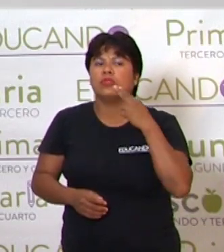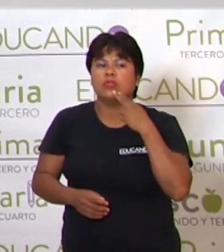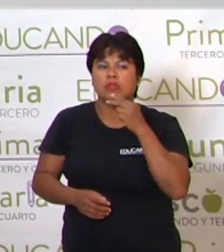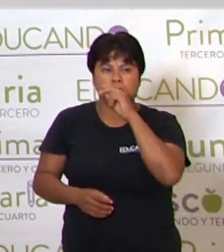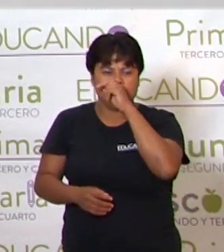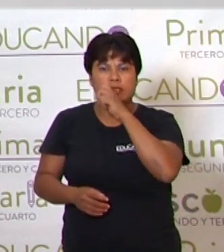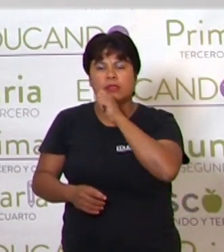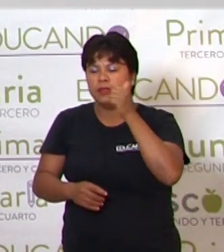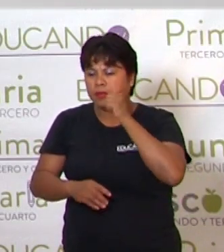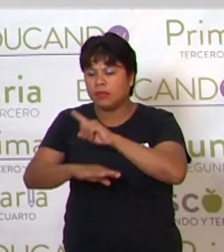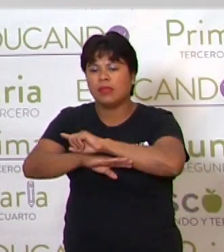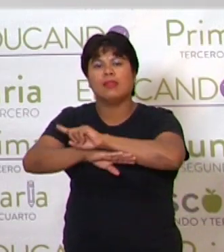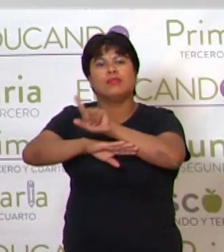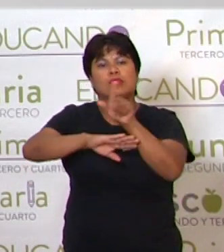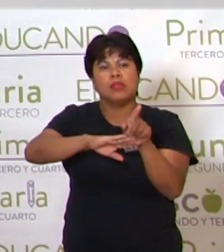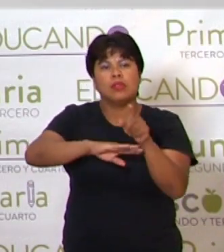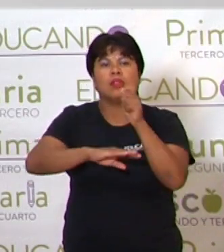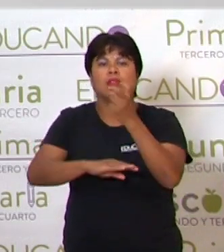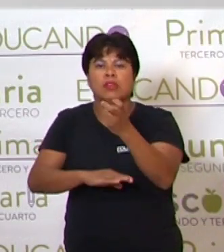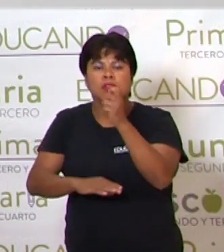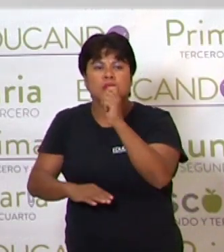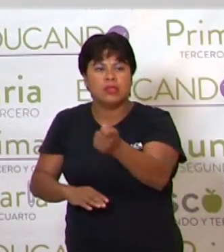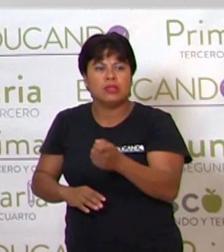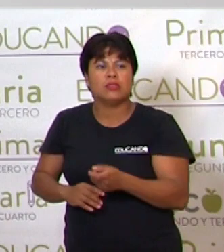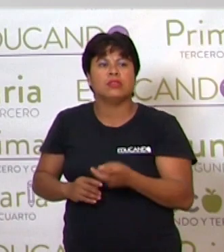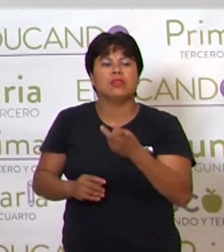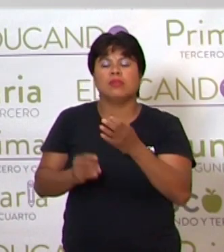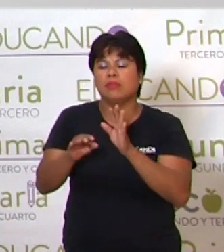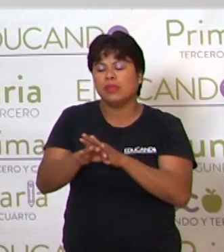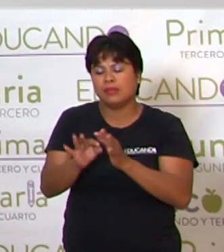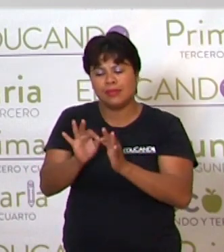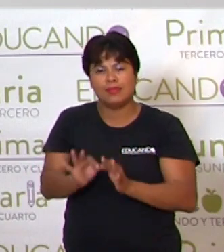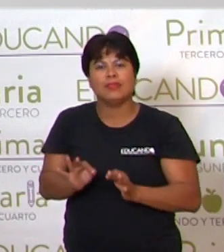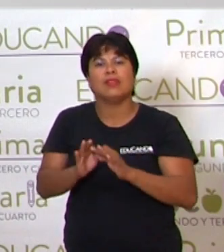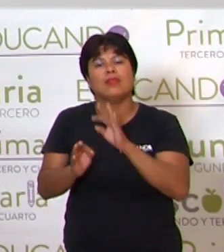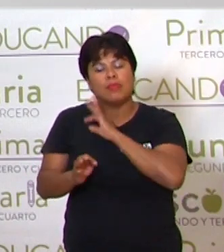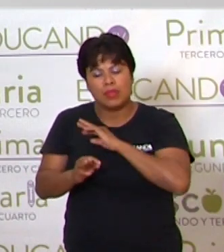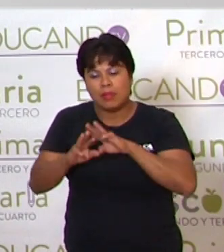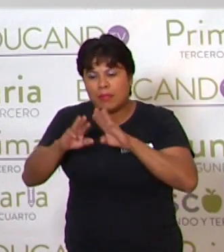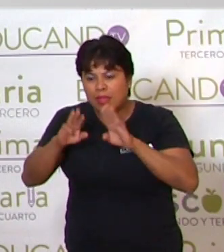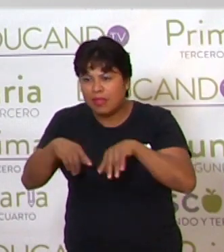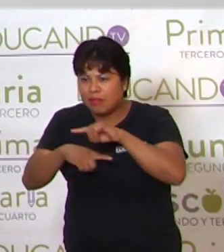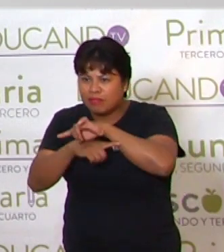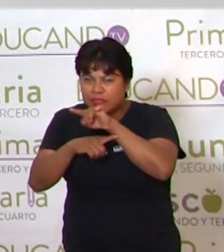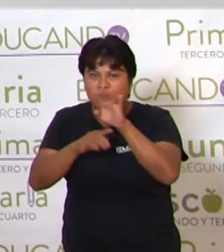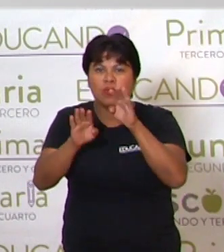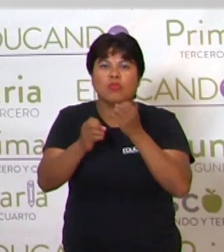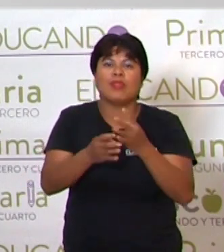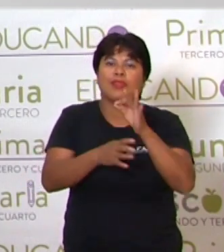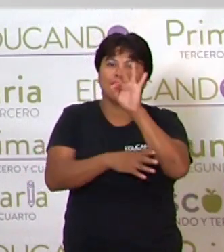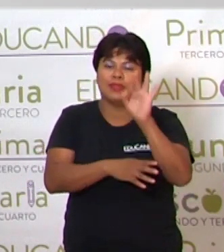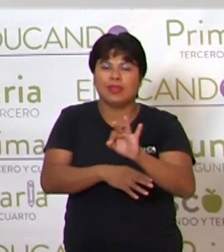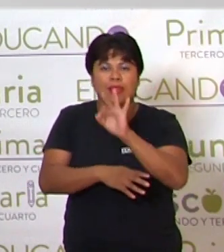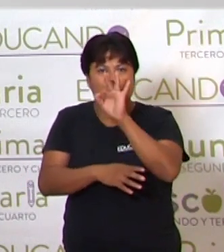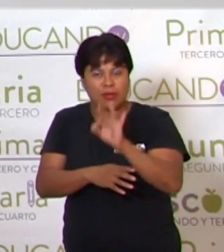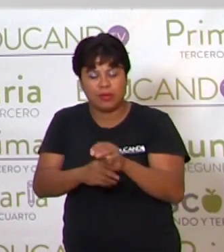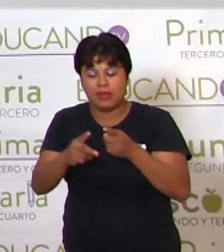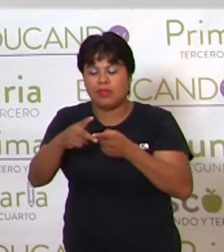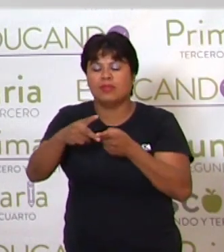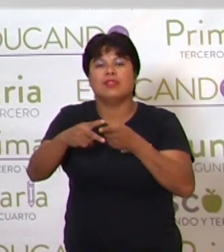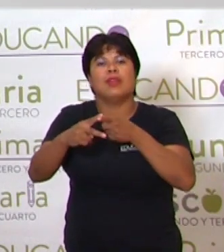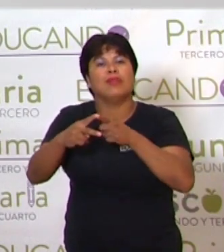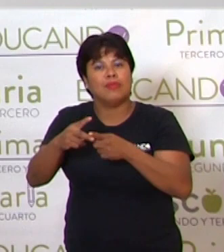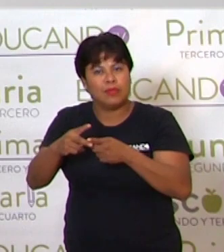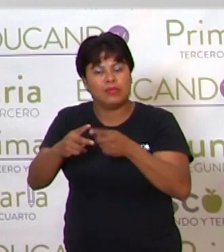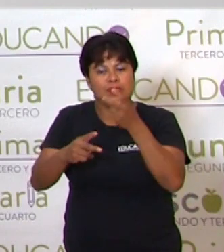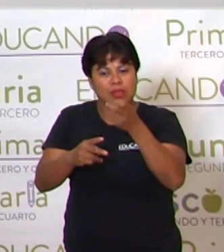el transportador, que es el instrumento que nos permite medir los grados, los ángulos.